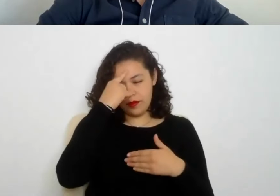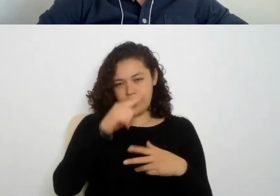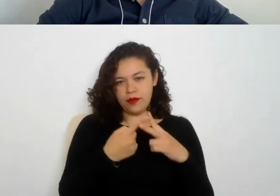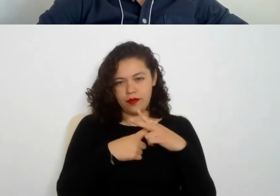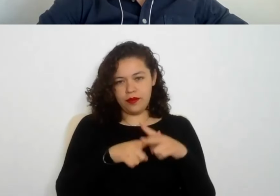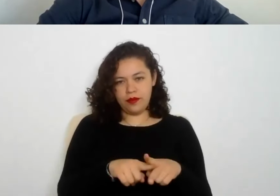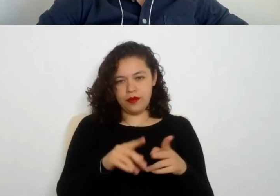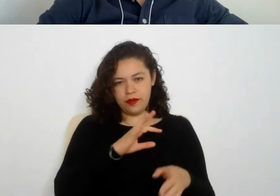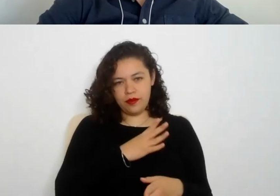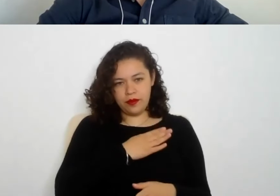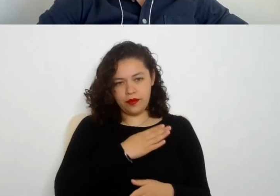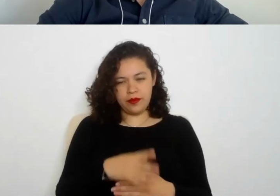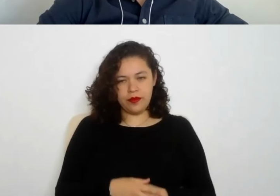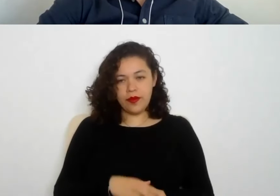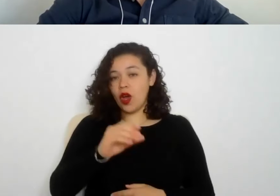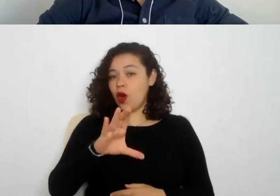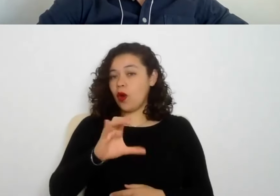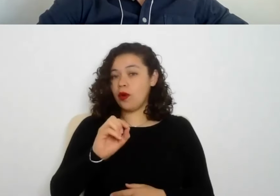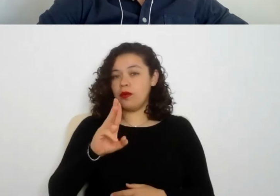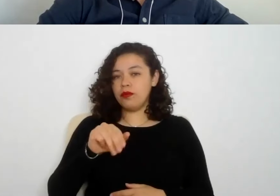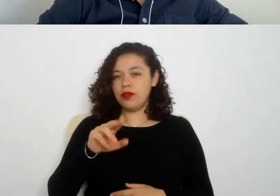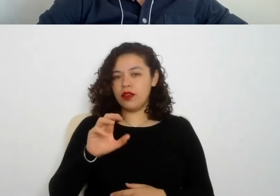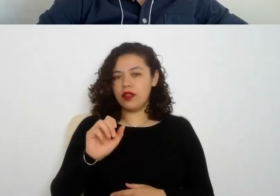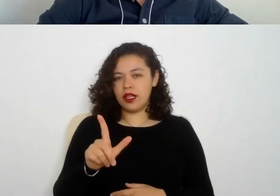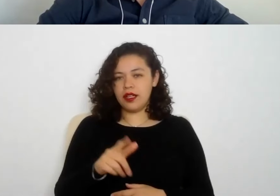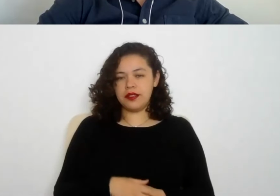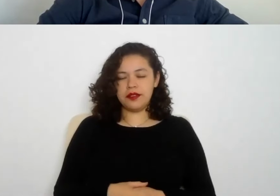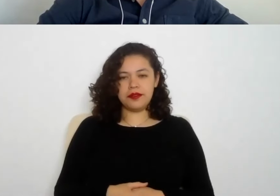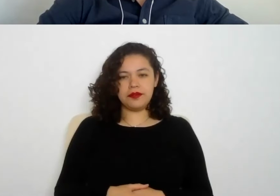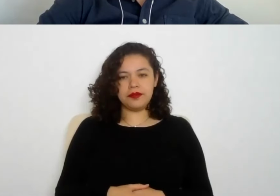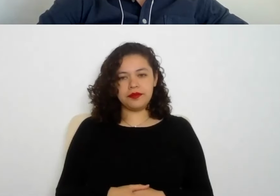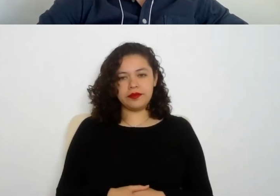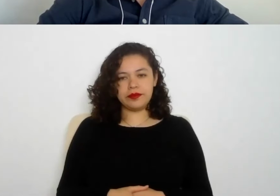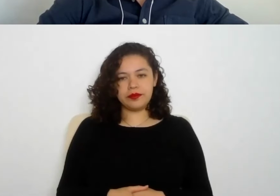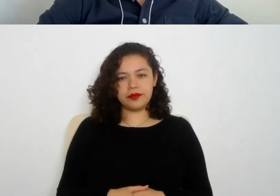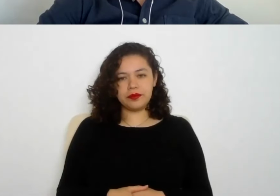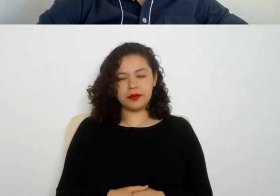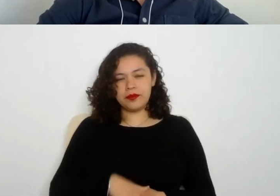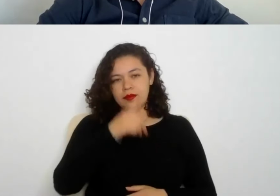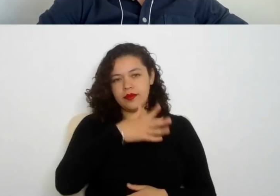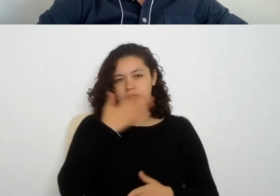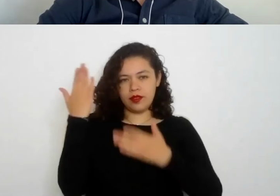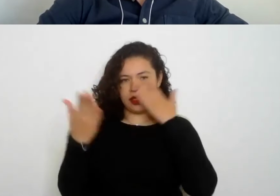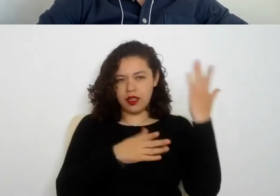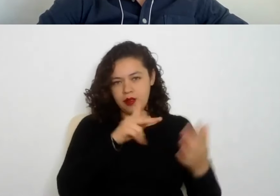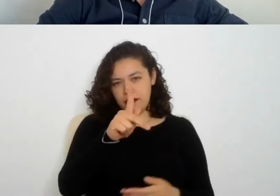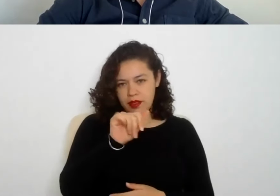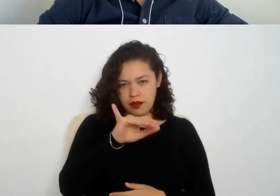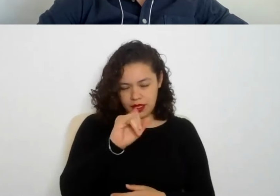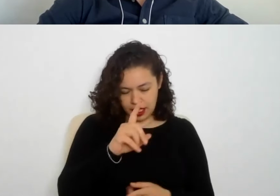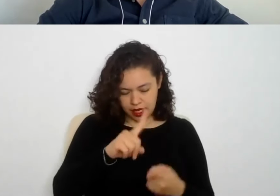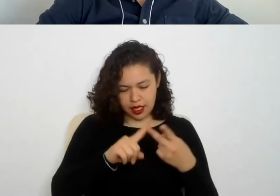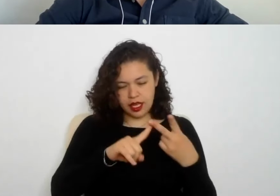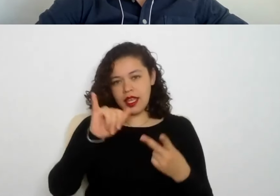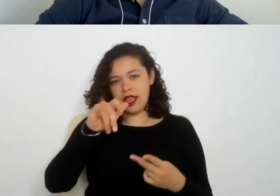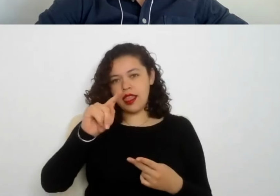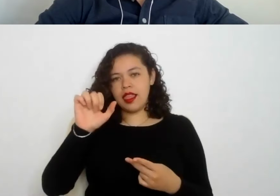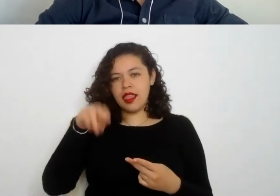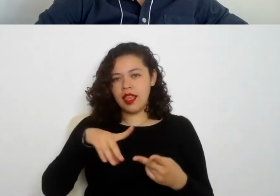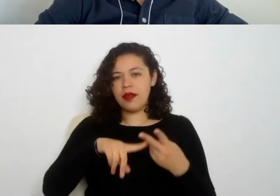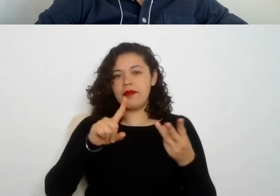Comunal. Aldo ha estudiado en la Universidad Iberoamericana, en el ITAM y también en